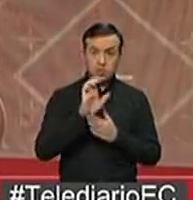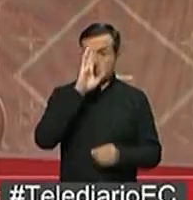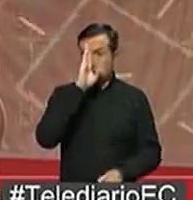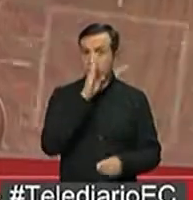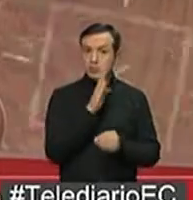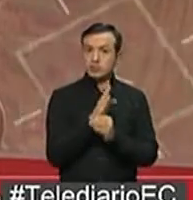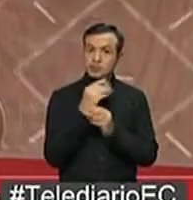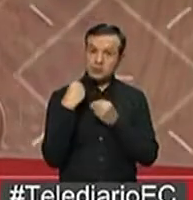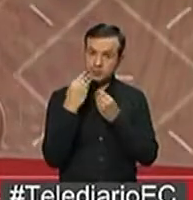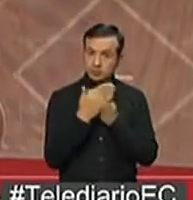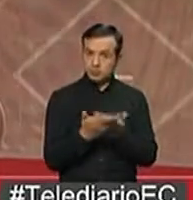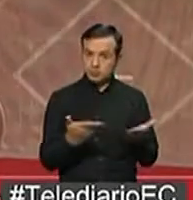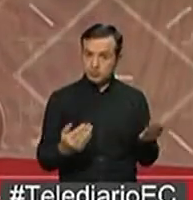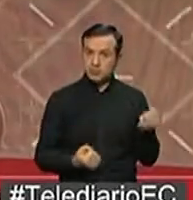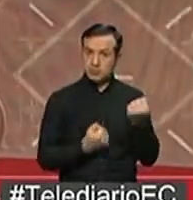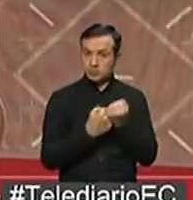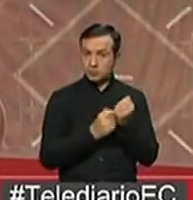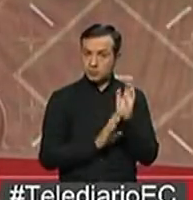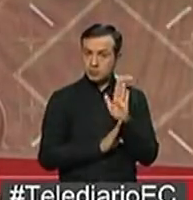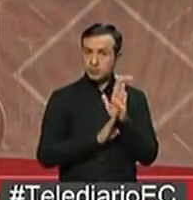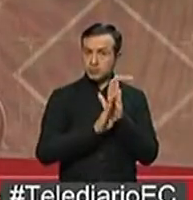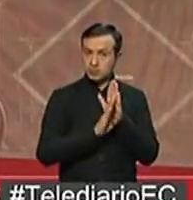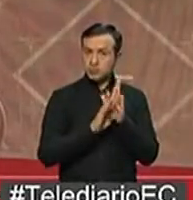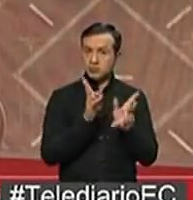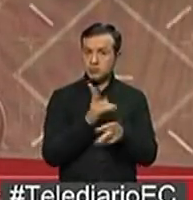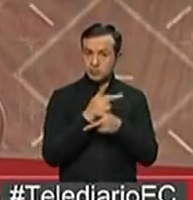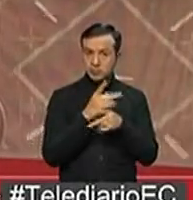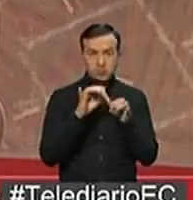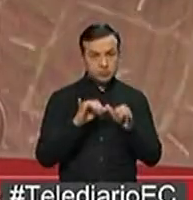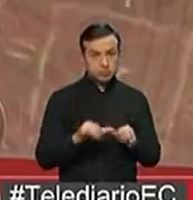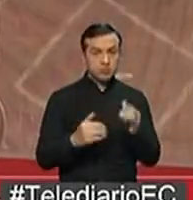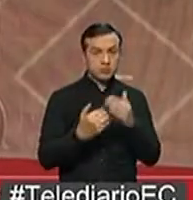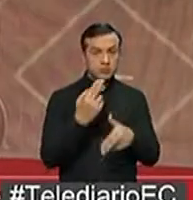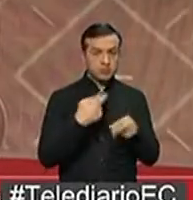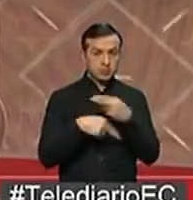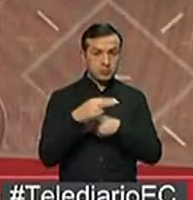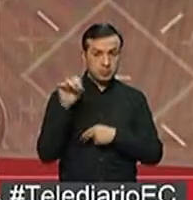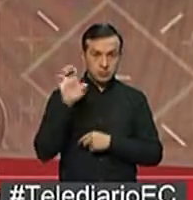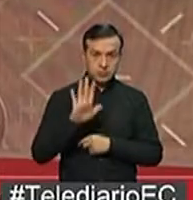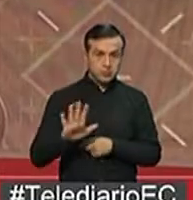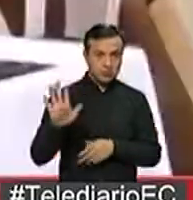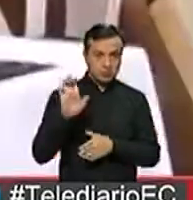brindar herramientas para apoyar al crecimiento y a la productividad de los emprendedores del país.